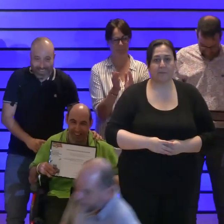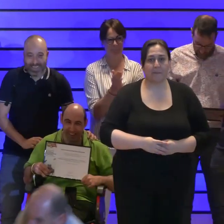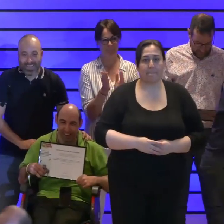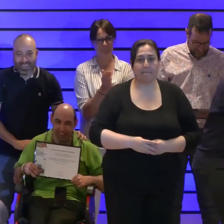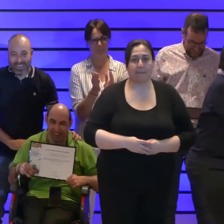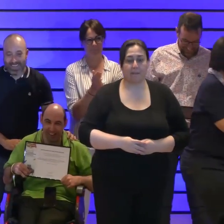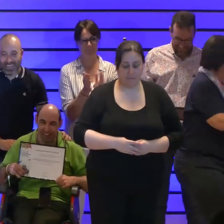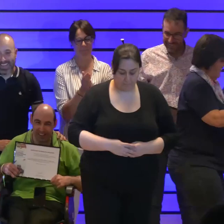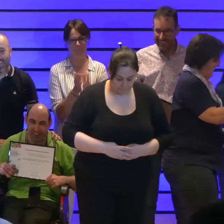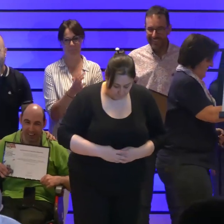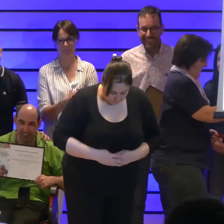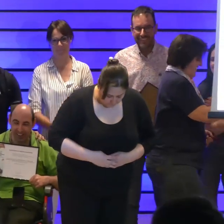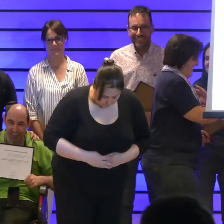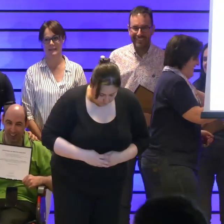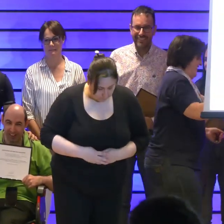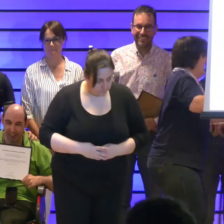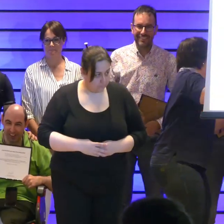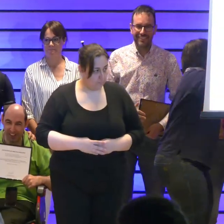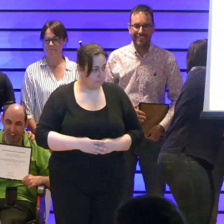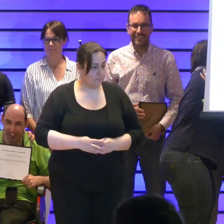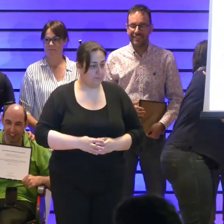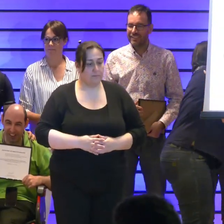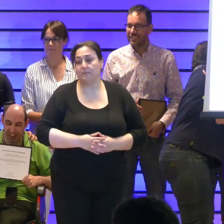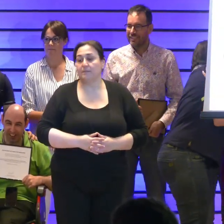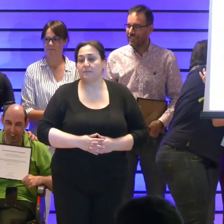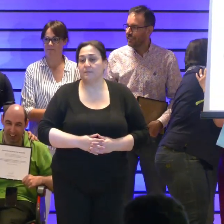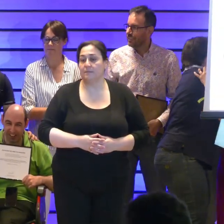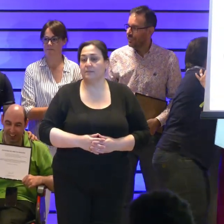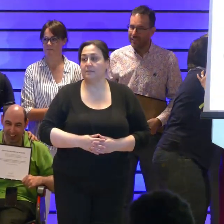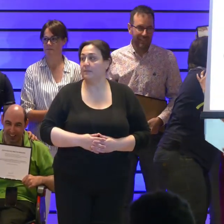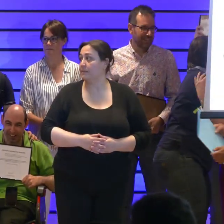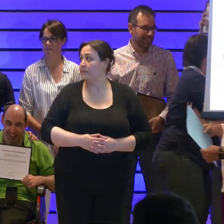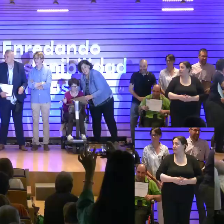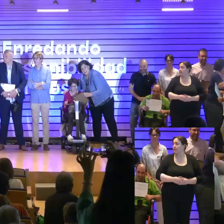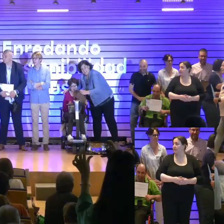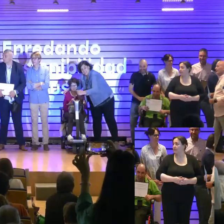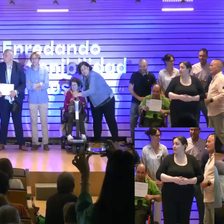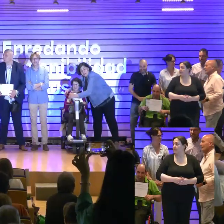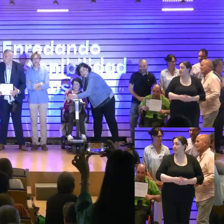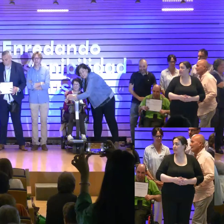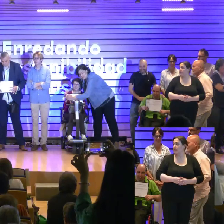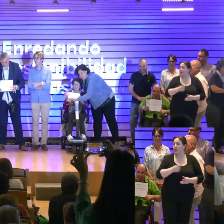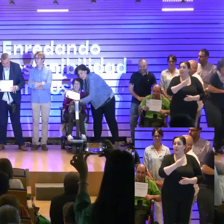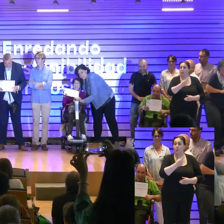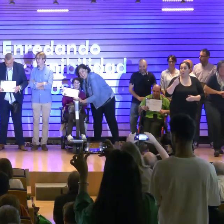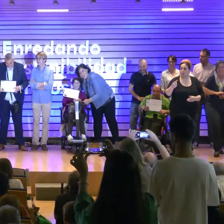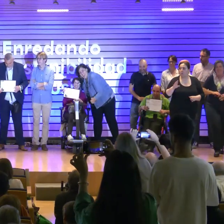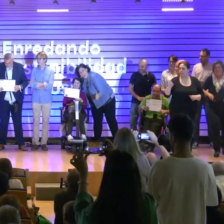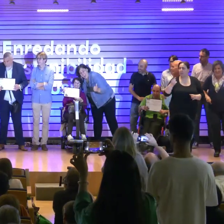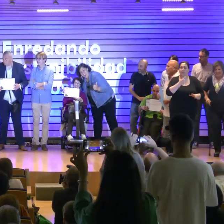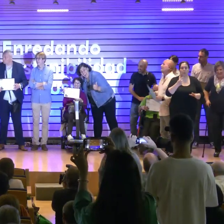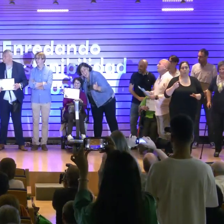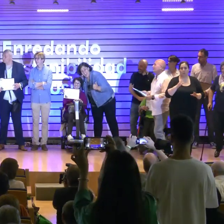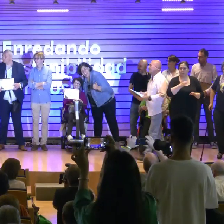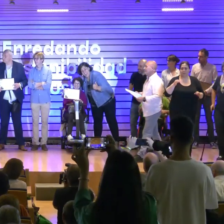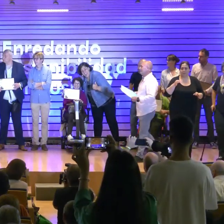¿Foto por bloque? de uno en uno. Genial,